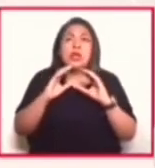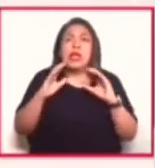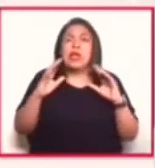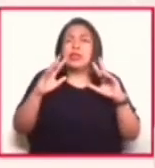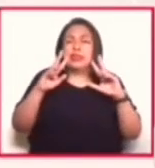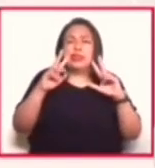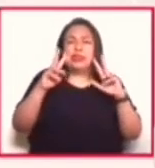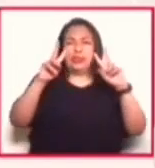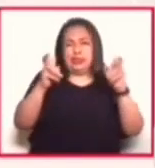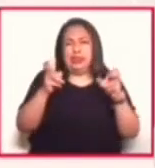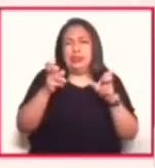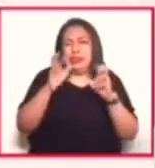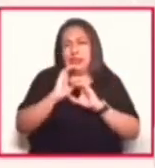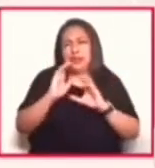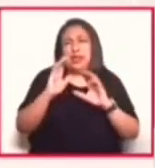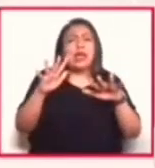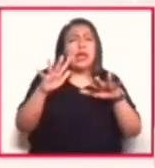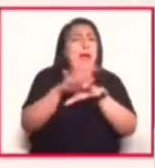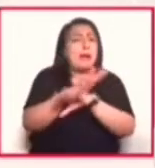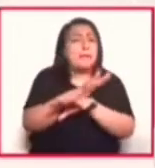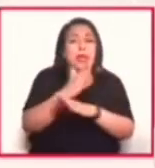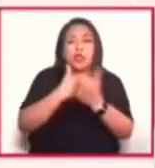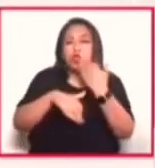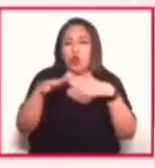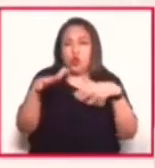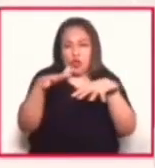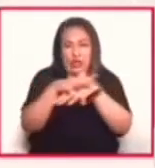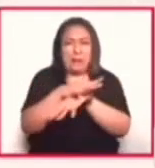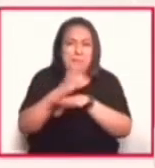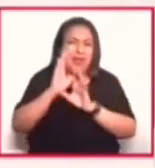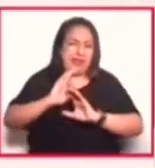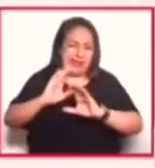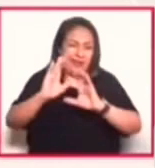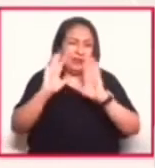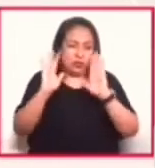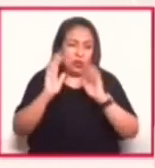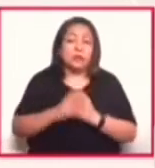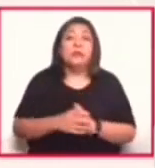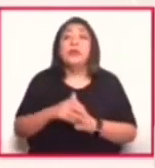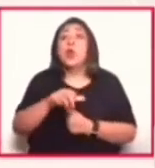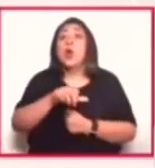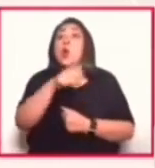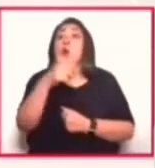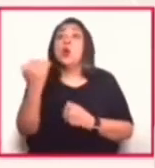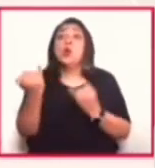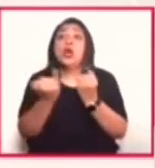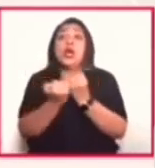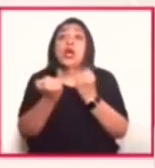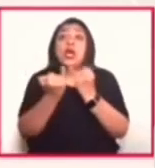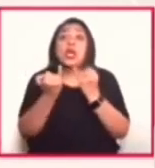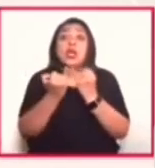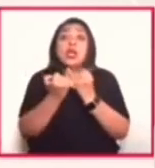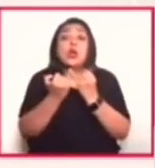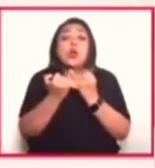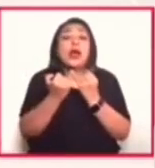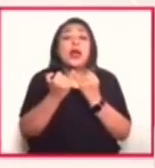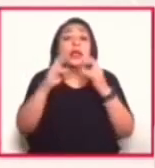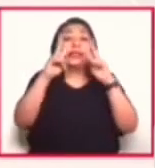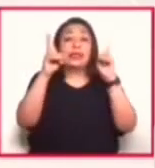Cambia, Cambia, Todo Cambia, y también la de Gracias a la Vida.